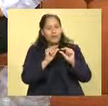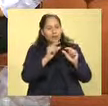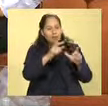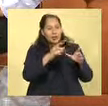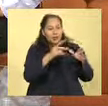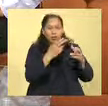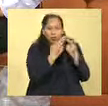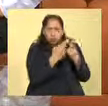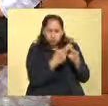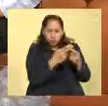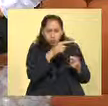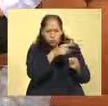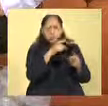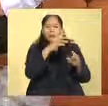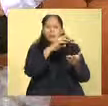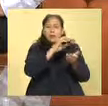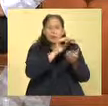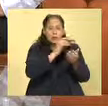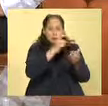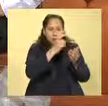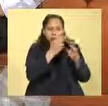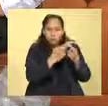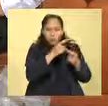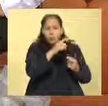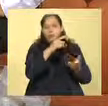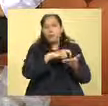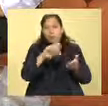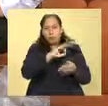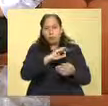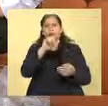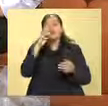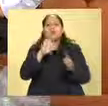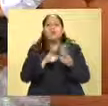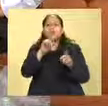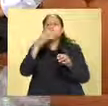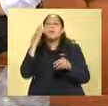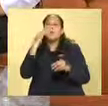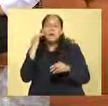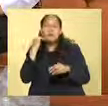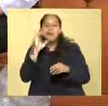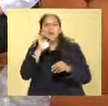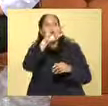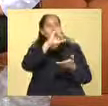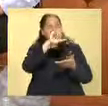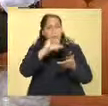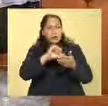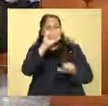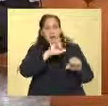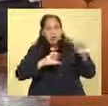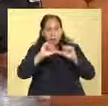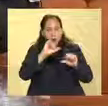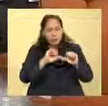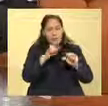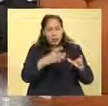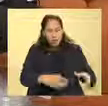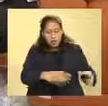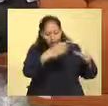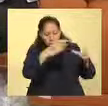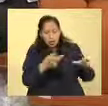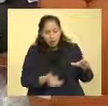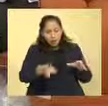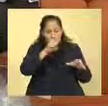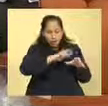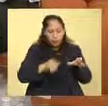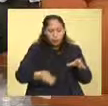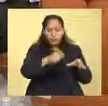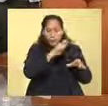aquí es muy recomendable que vayan a la Merced, que vayan a la Central de Abastos. ¿Por qué? Porque ahí es muchísimo más barato si